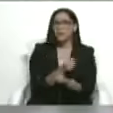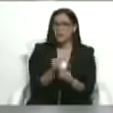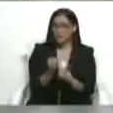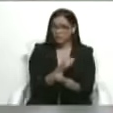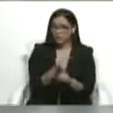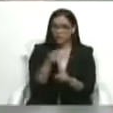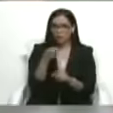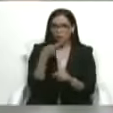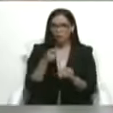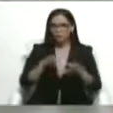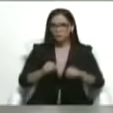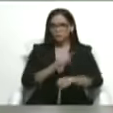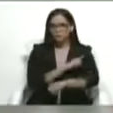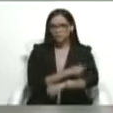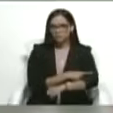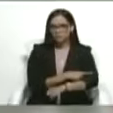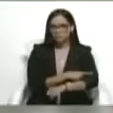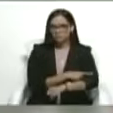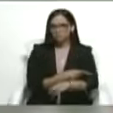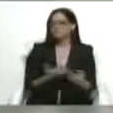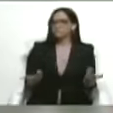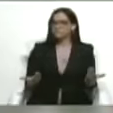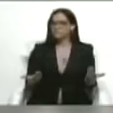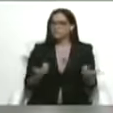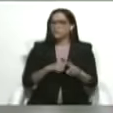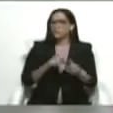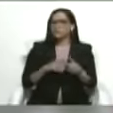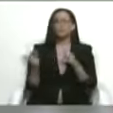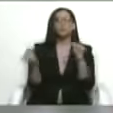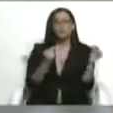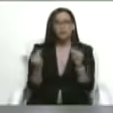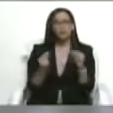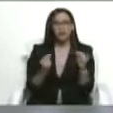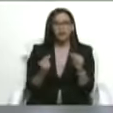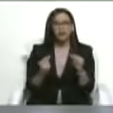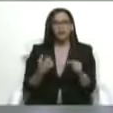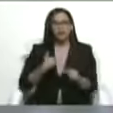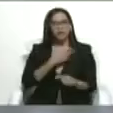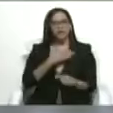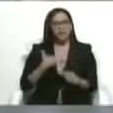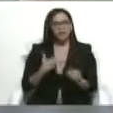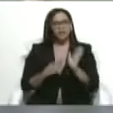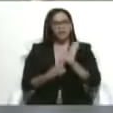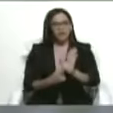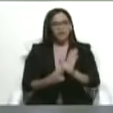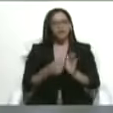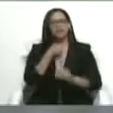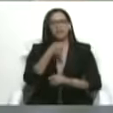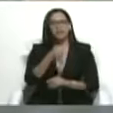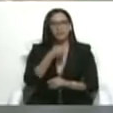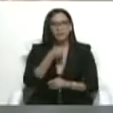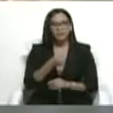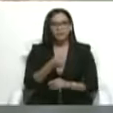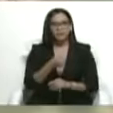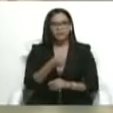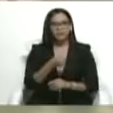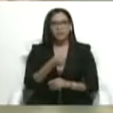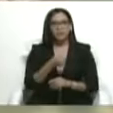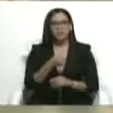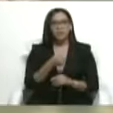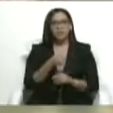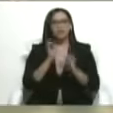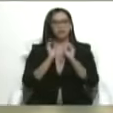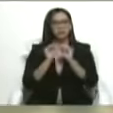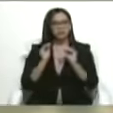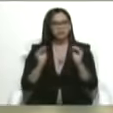la búsqueda de la toma del poder. Entonces, eso es un debate que yo he querido dar en estas entrevistas, en estas alocuciones